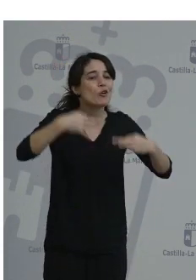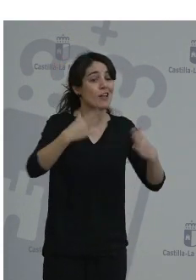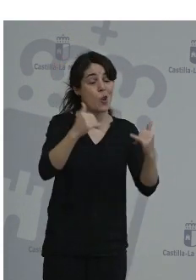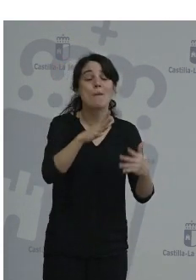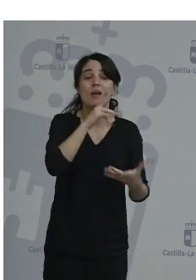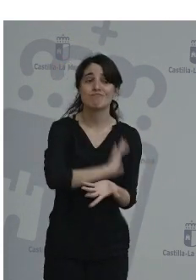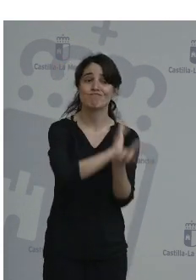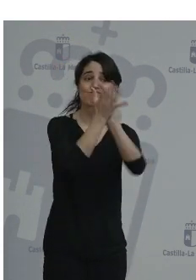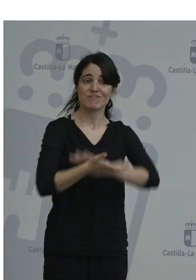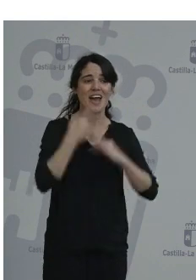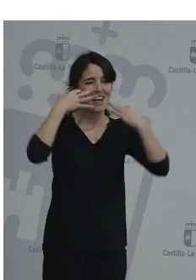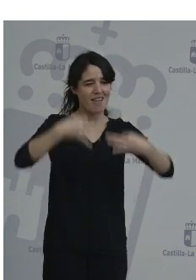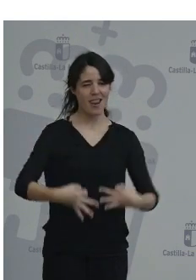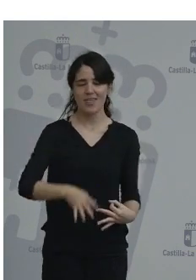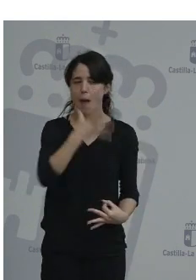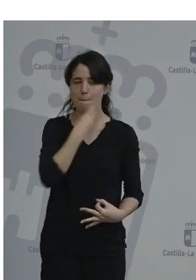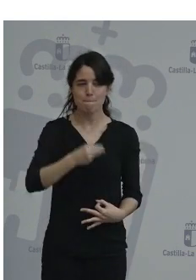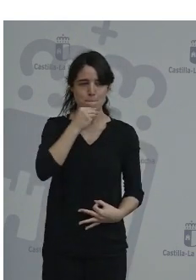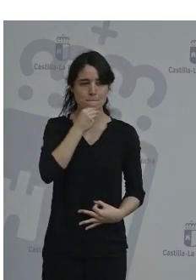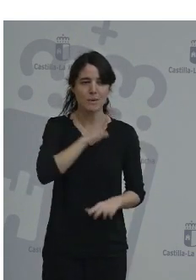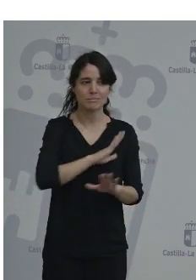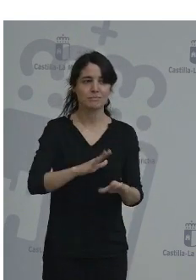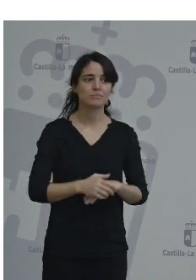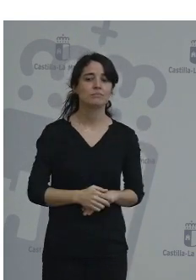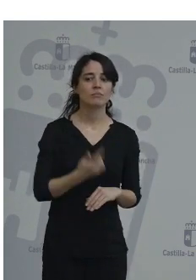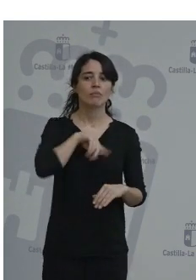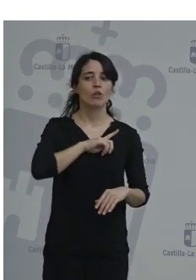realidades. Pero no podemos estar conformes.